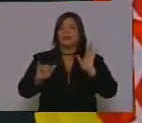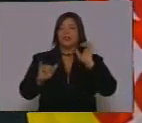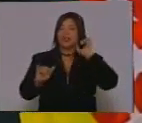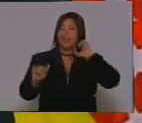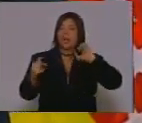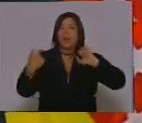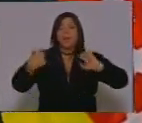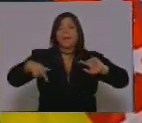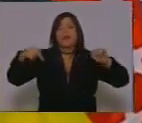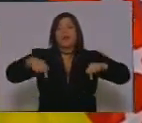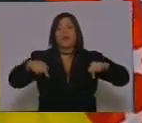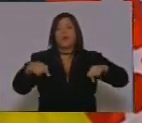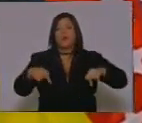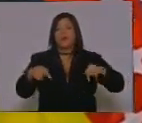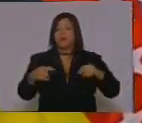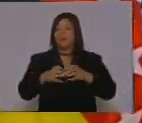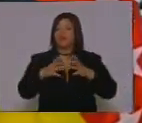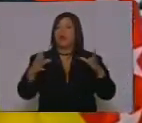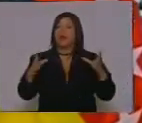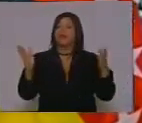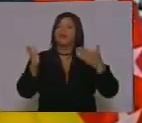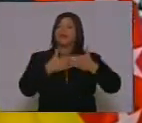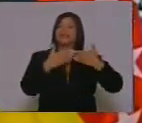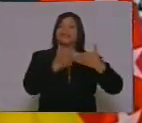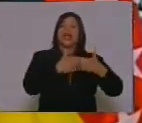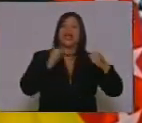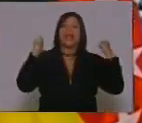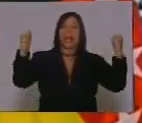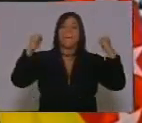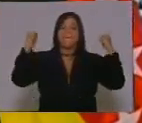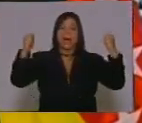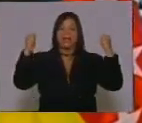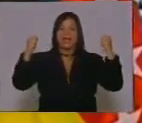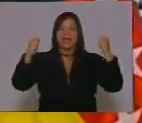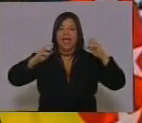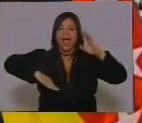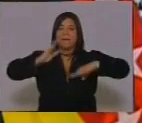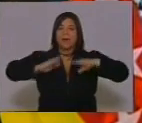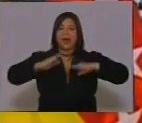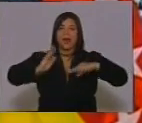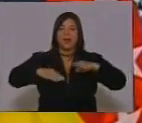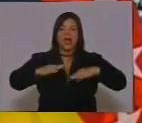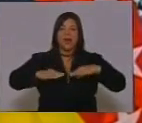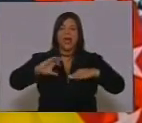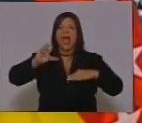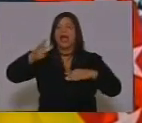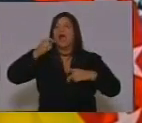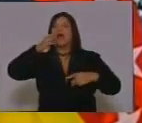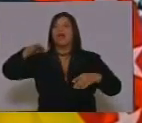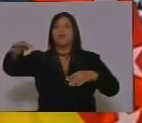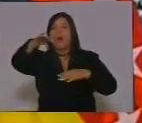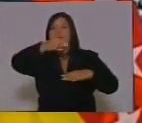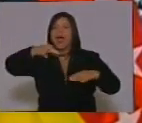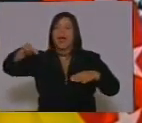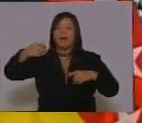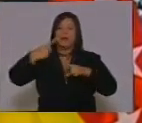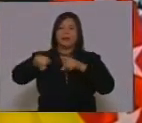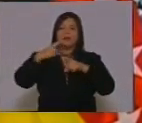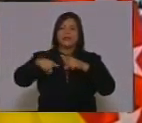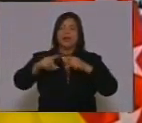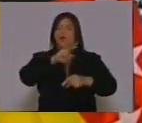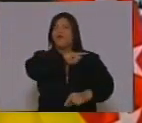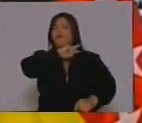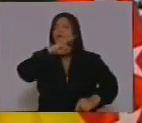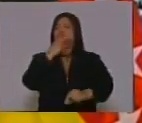pero hoy hemos tenido unos extraordinarios cierres de campaña, primero en Barlovento, en Caucagua, con toda la